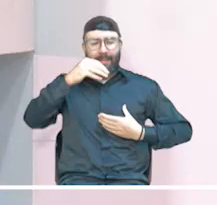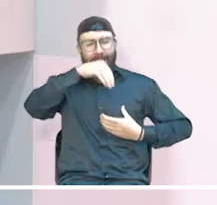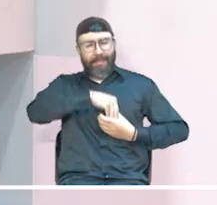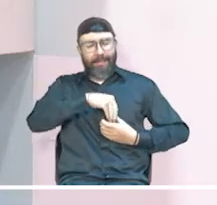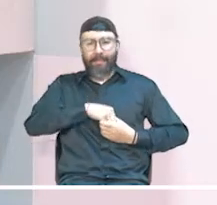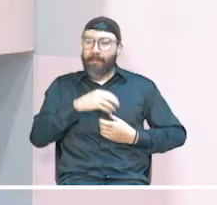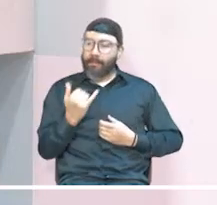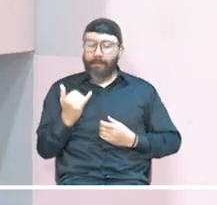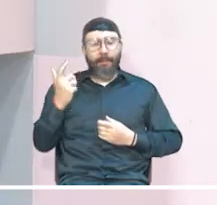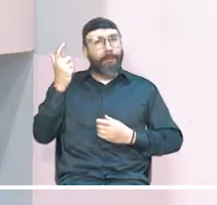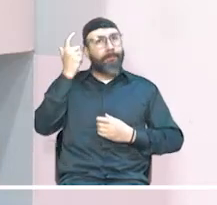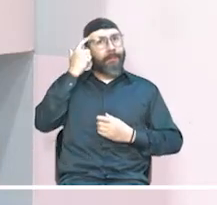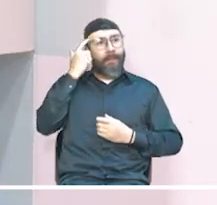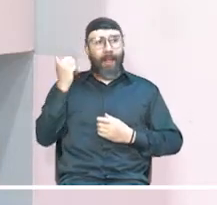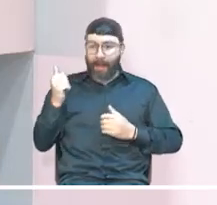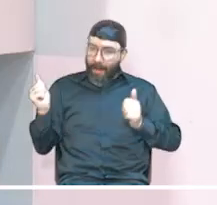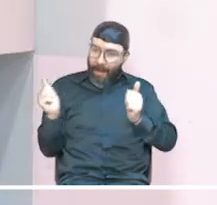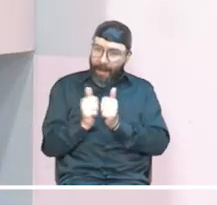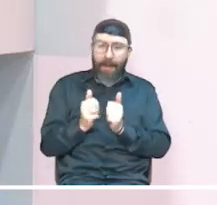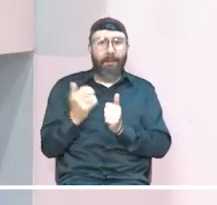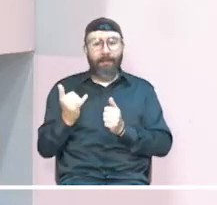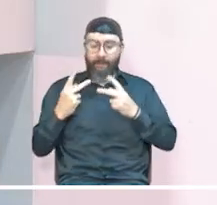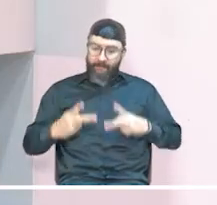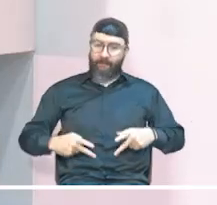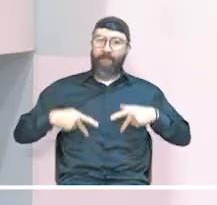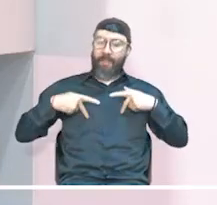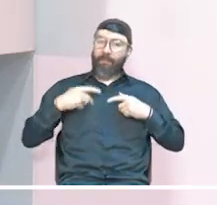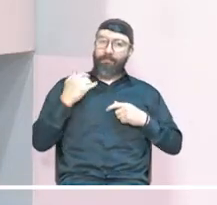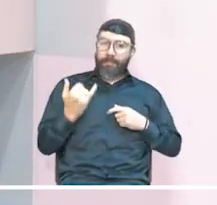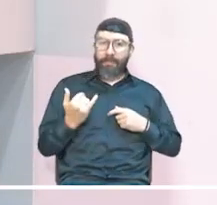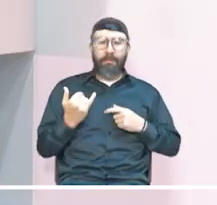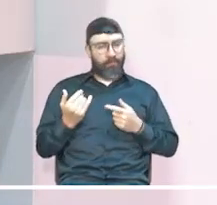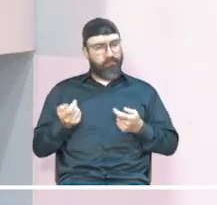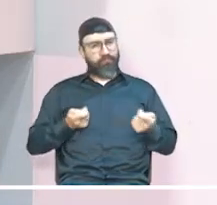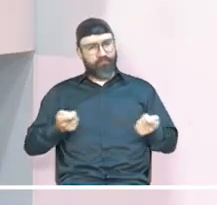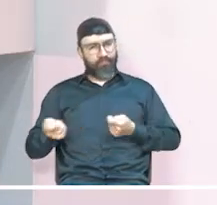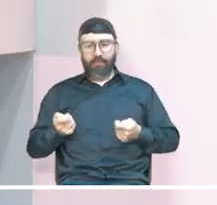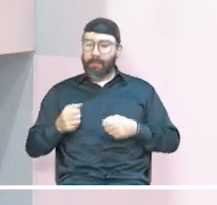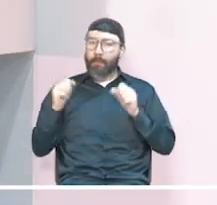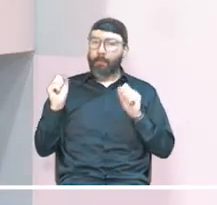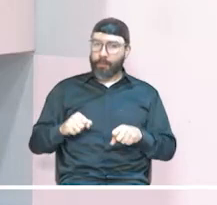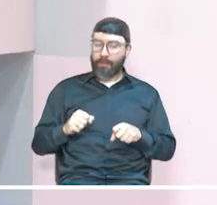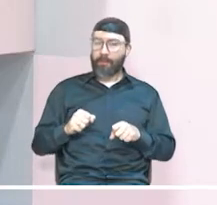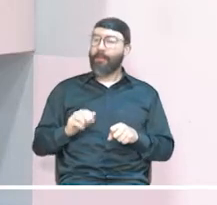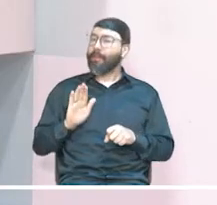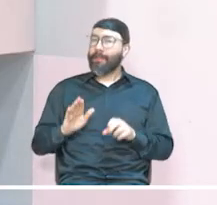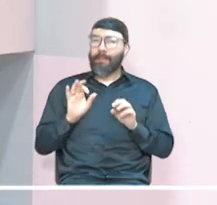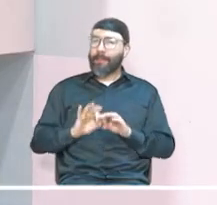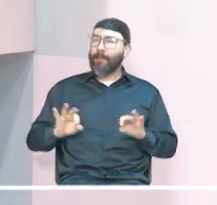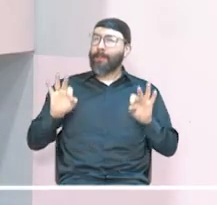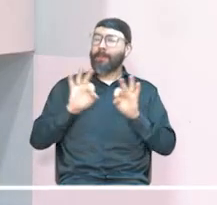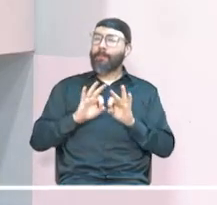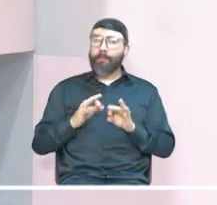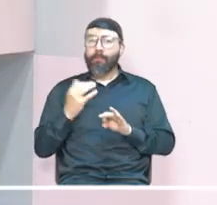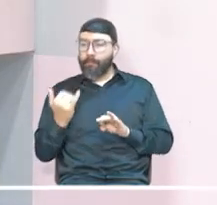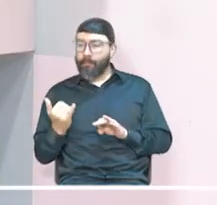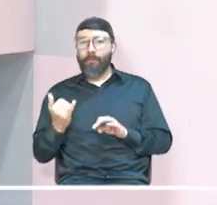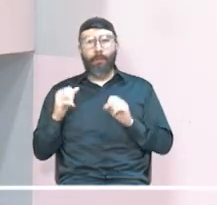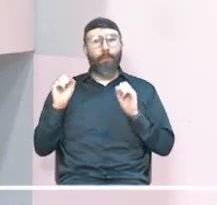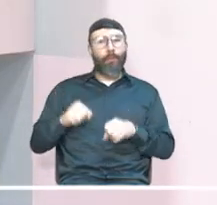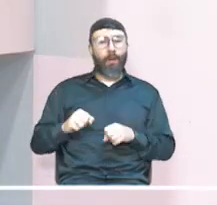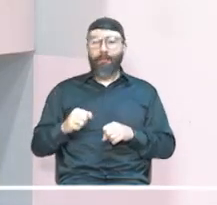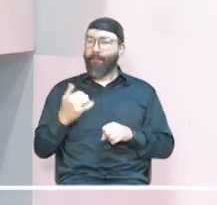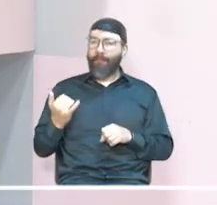hermosos pensamientos que nos acompañan en esta vida viajen con nosotros a la próxima. Entonces es importante que nos demos esa inversión en